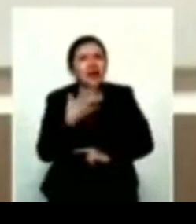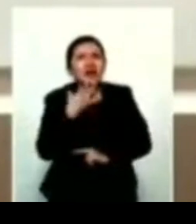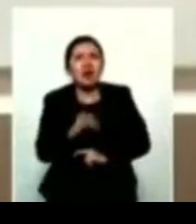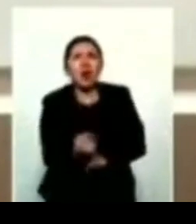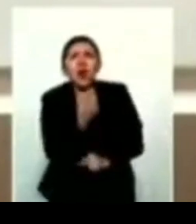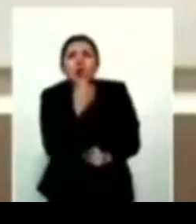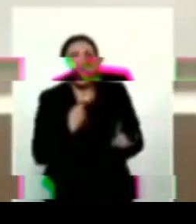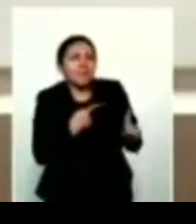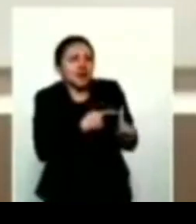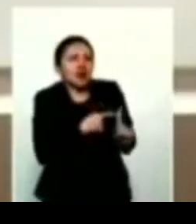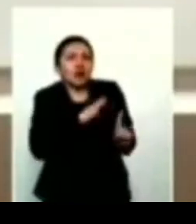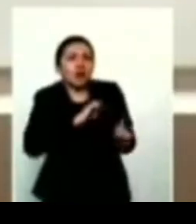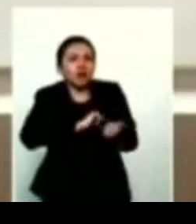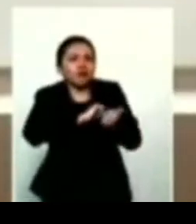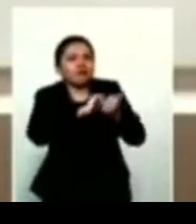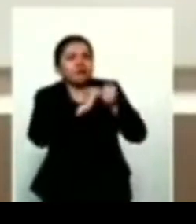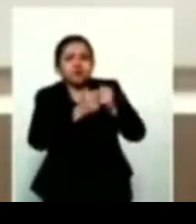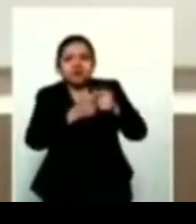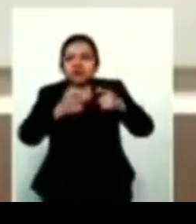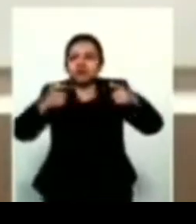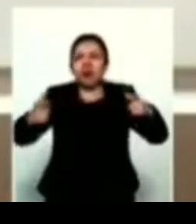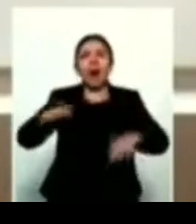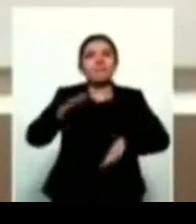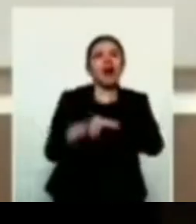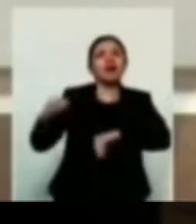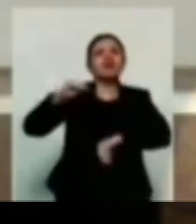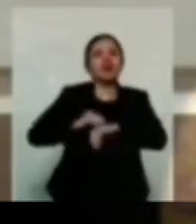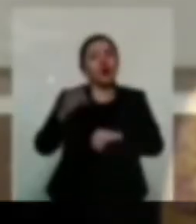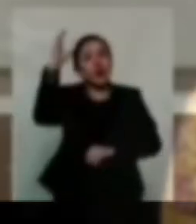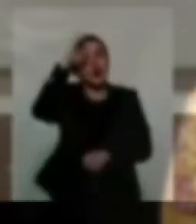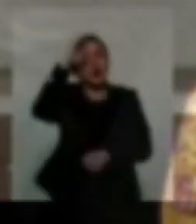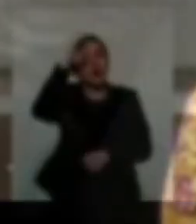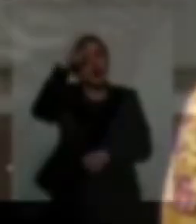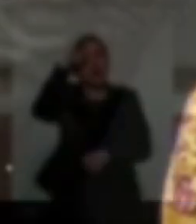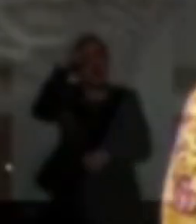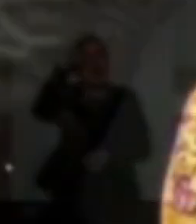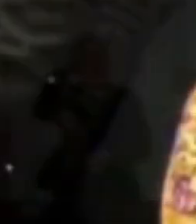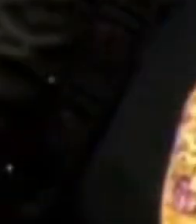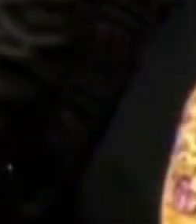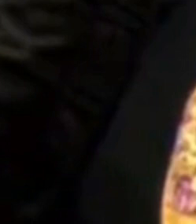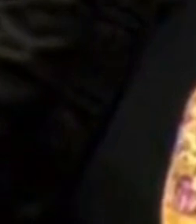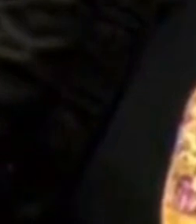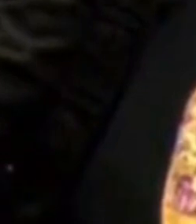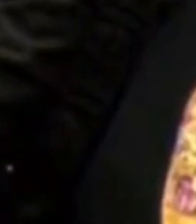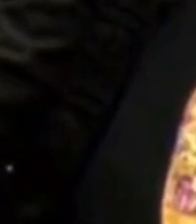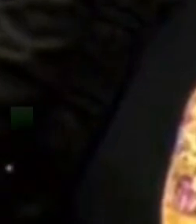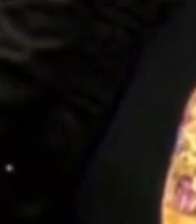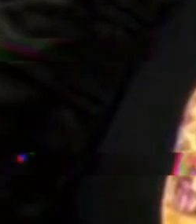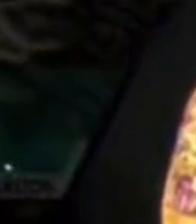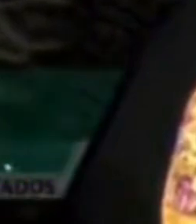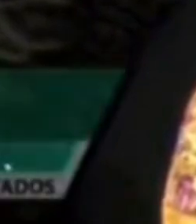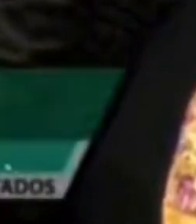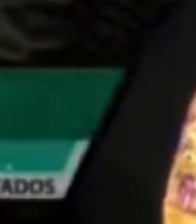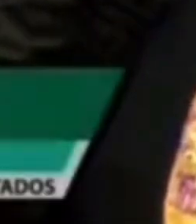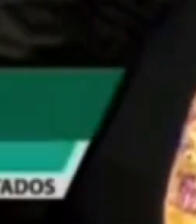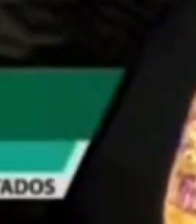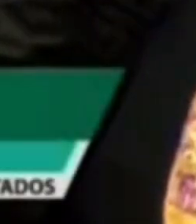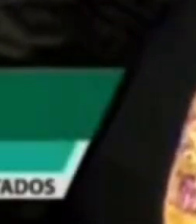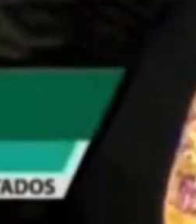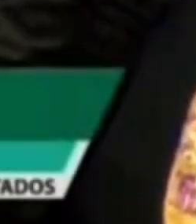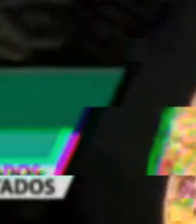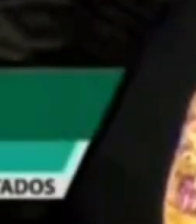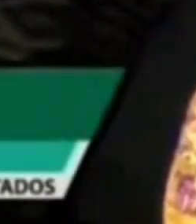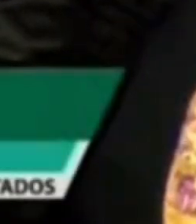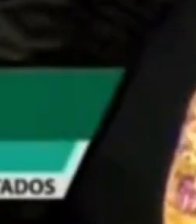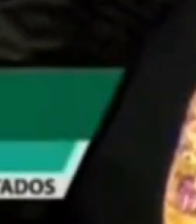uno para ir generando una cultura distinta. Que les gusta callar como momias, momias